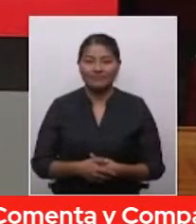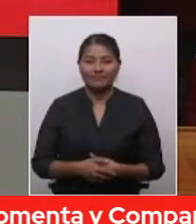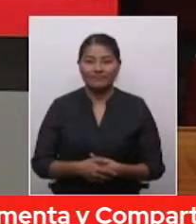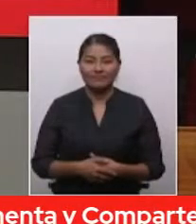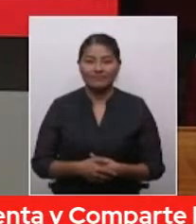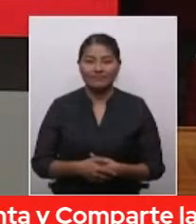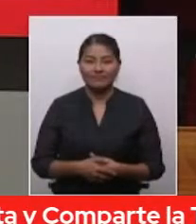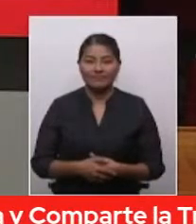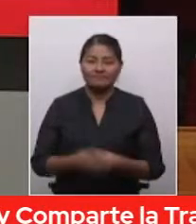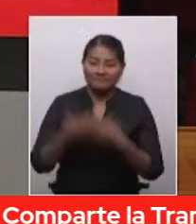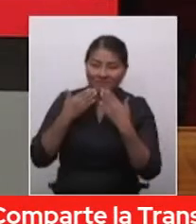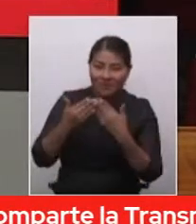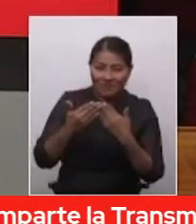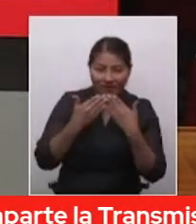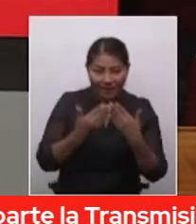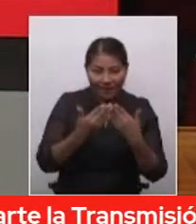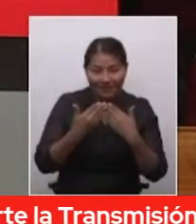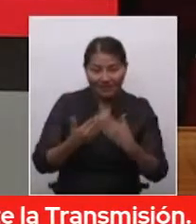Muchas gracias.